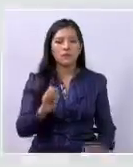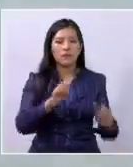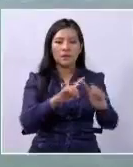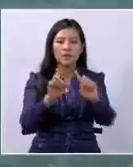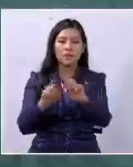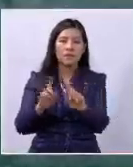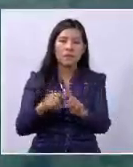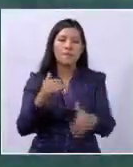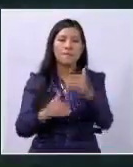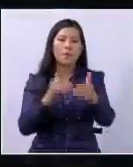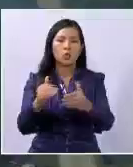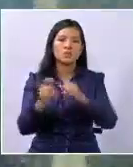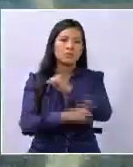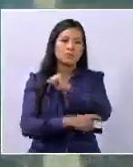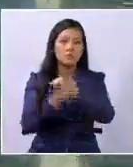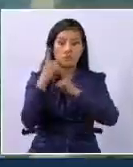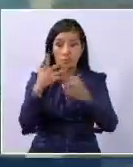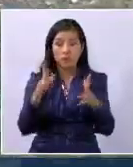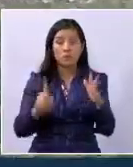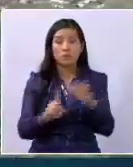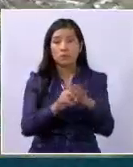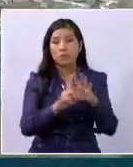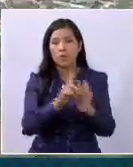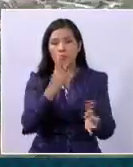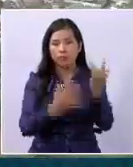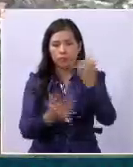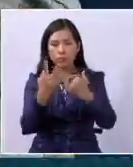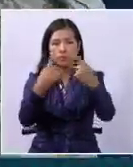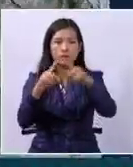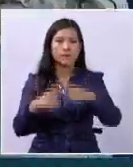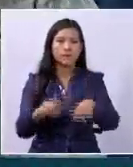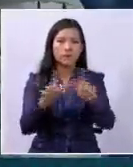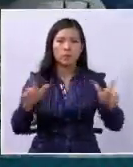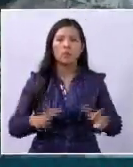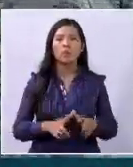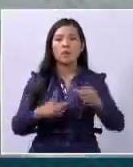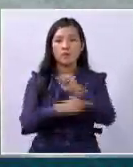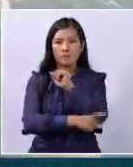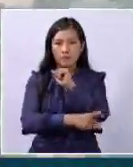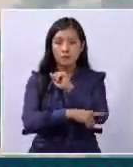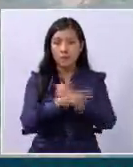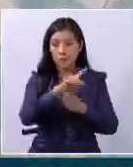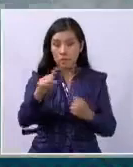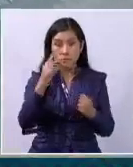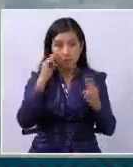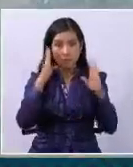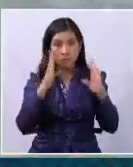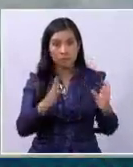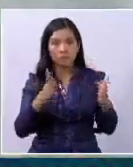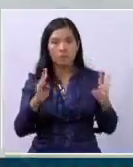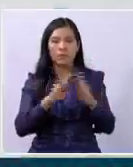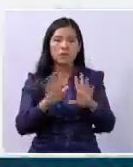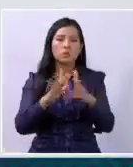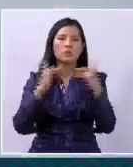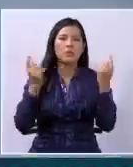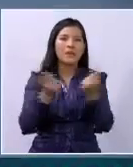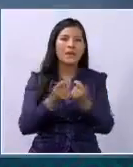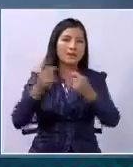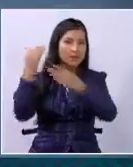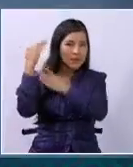15 procesos penales por provocar incendios en distintos puntos del país. Si ustedes se fijan, en el departamento de Santa Cruz